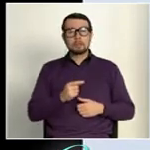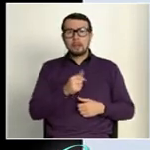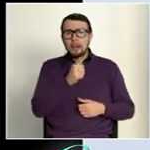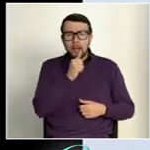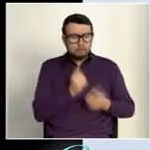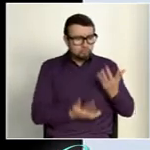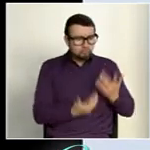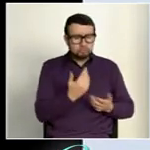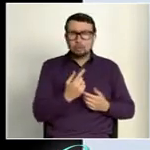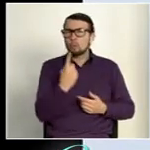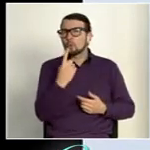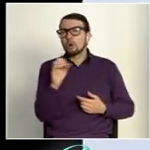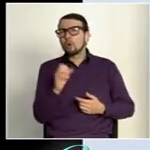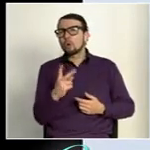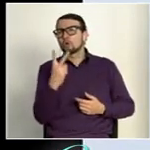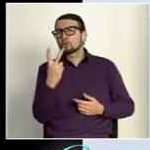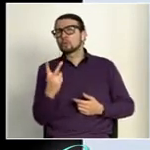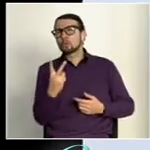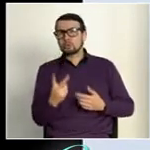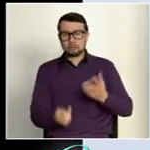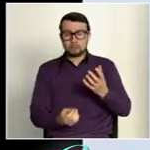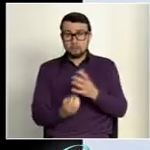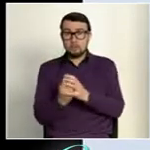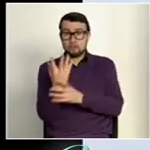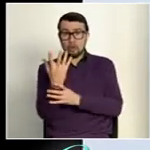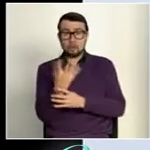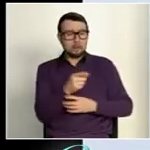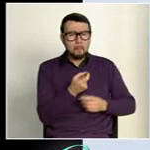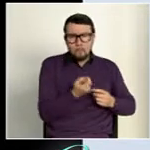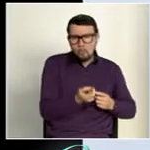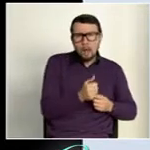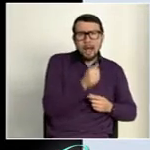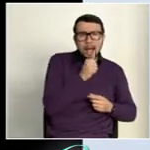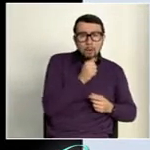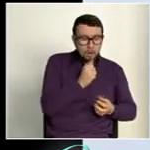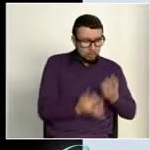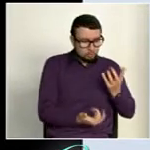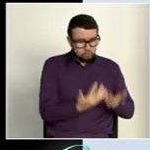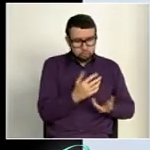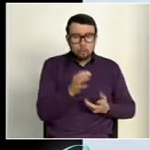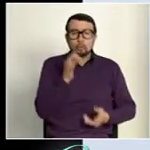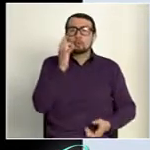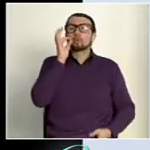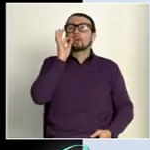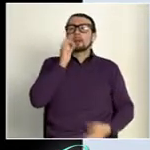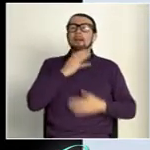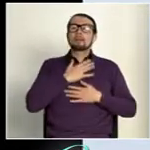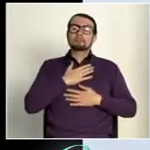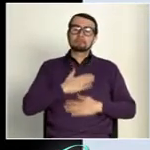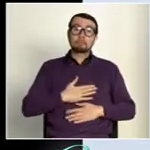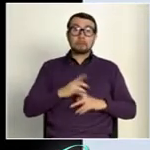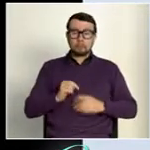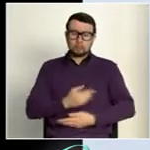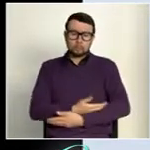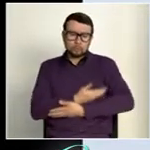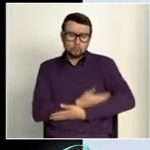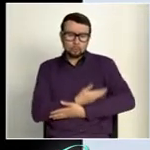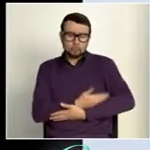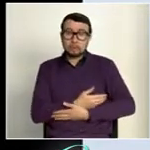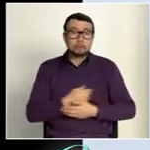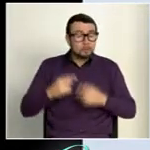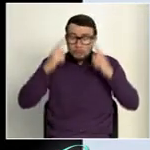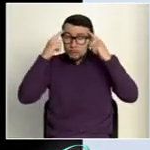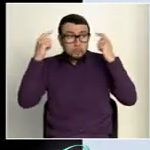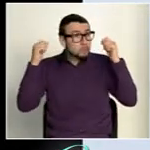una o dos flores en poquito agua, y es excelente para que la persona pueda dormir. También para los bebés, que son hiperactivos, que no